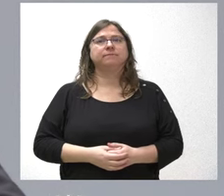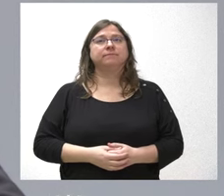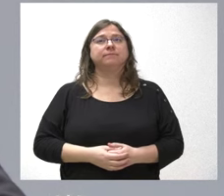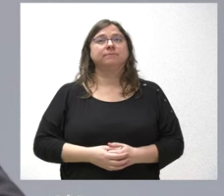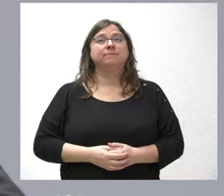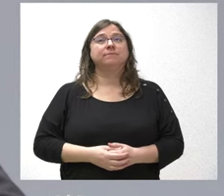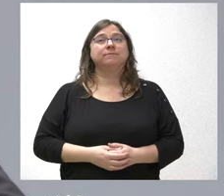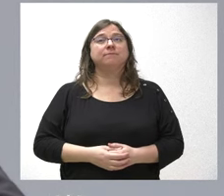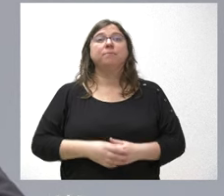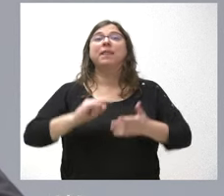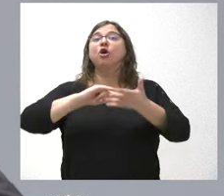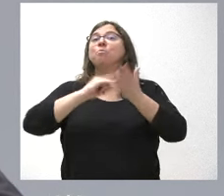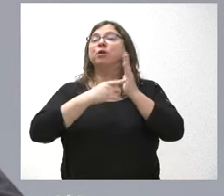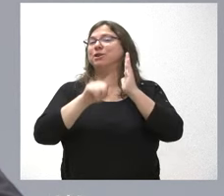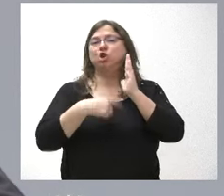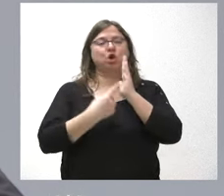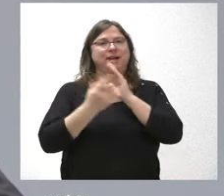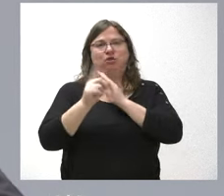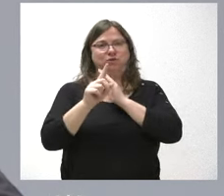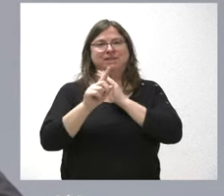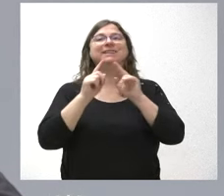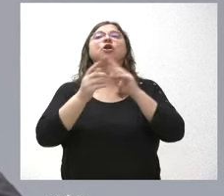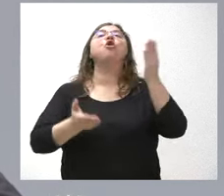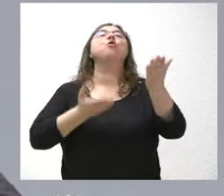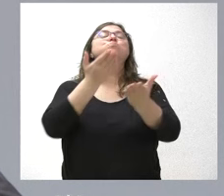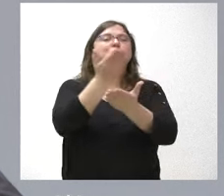No es un proyecto de ley, es una proposición de ley.